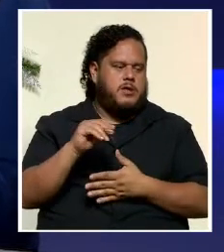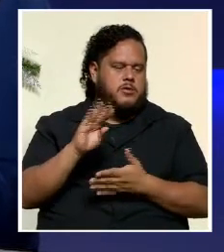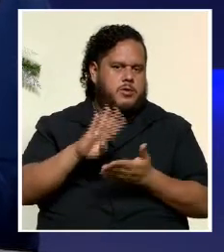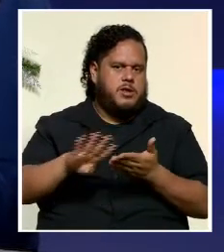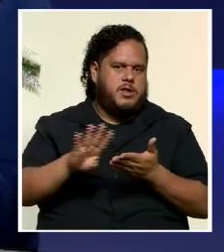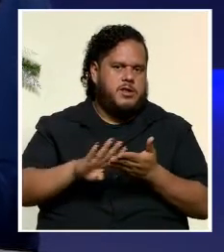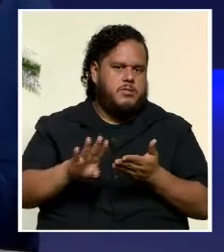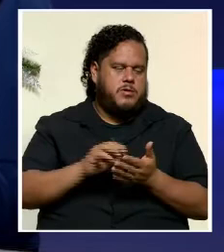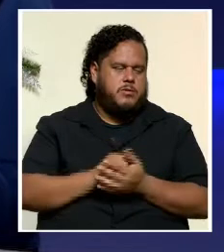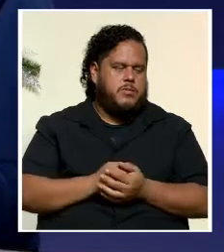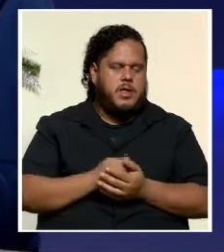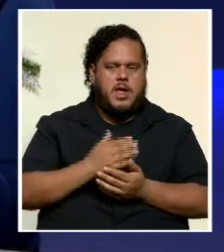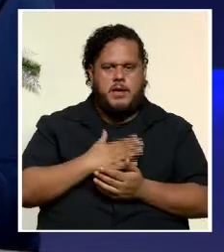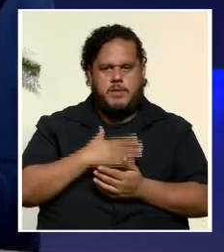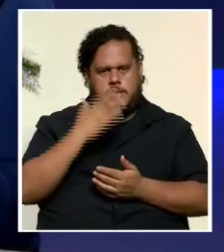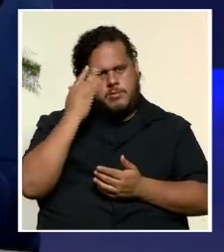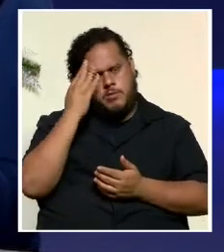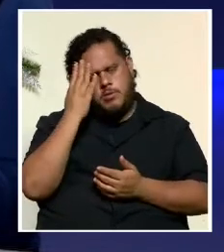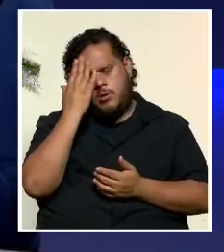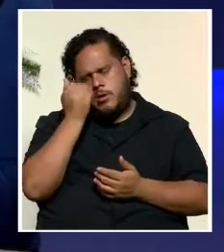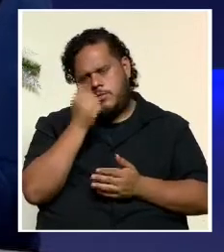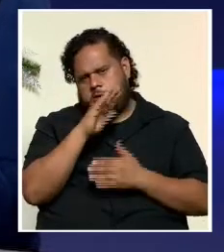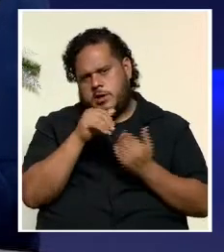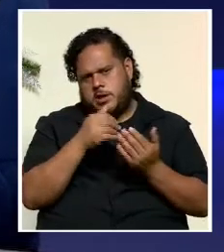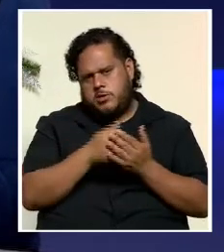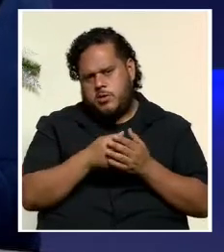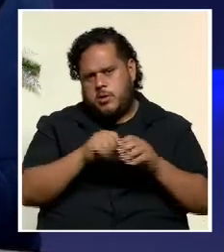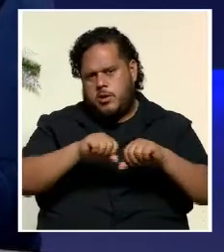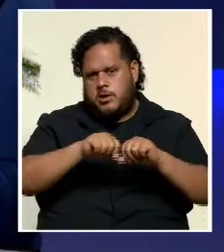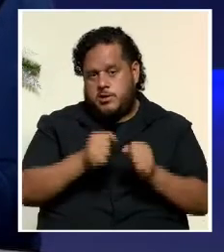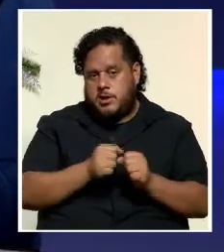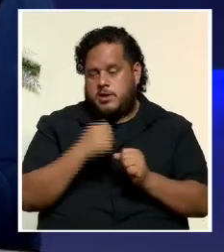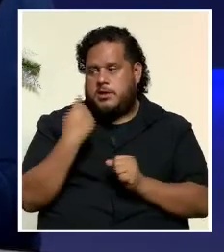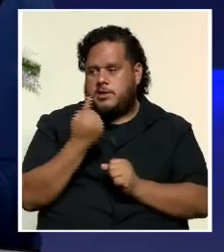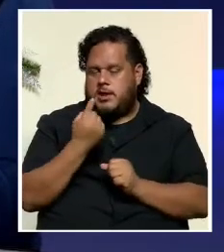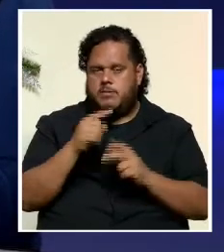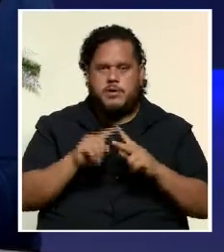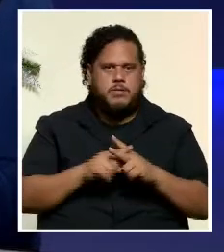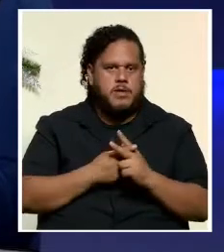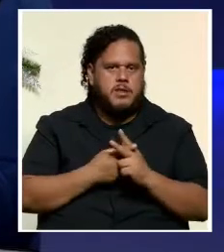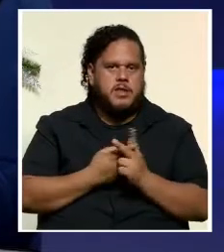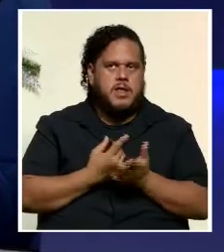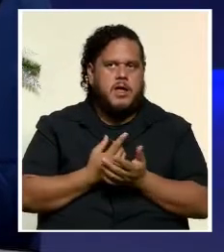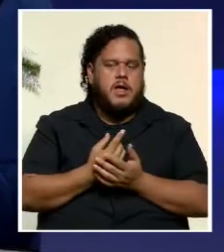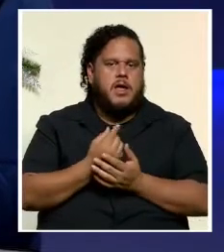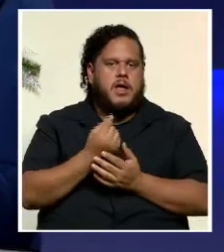excepción. Y a mí me preocupa porque todo el resquebrajamiento siempre empieza